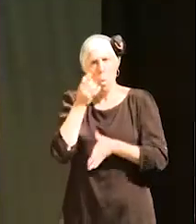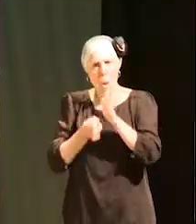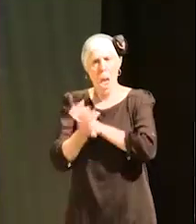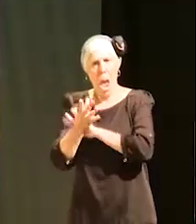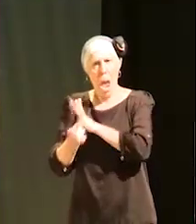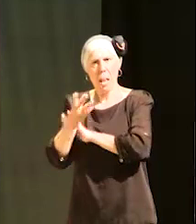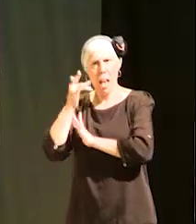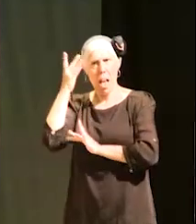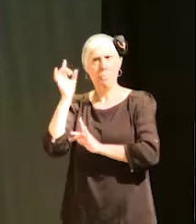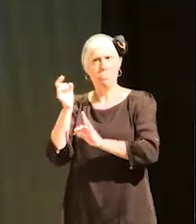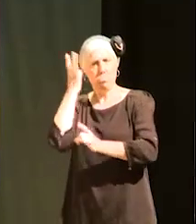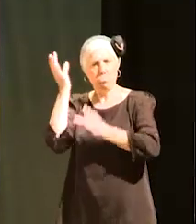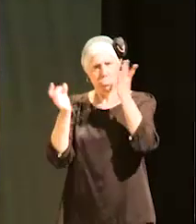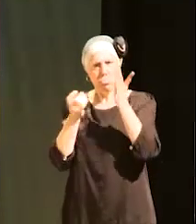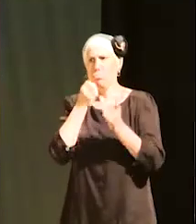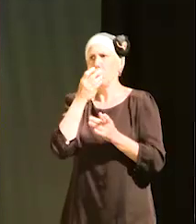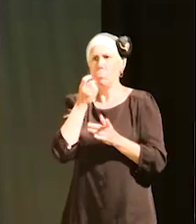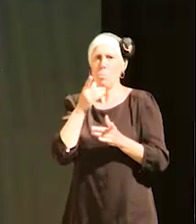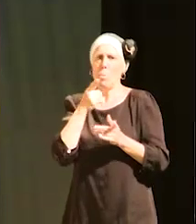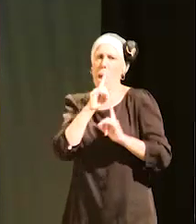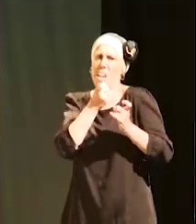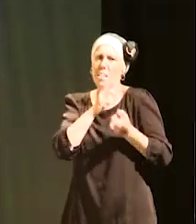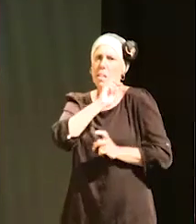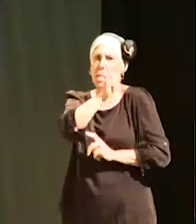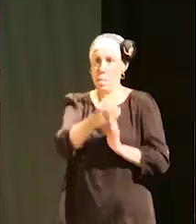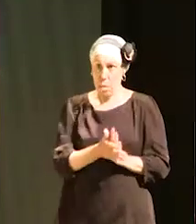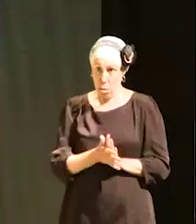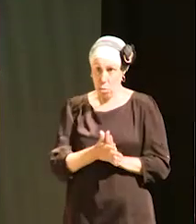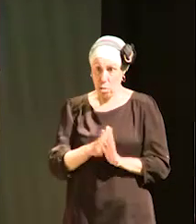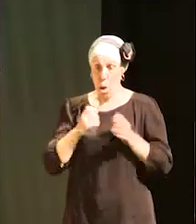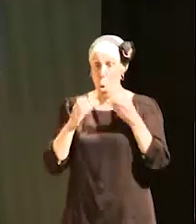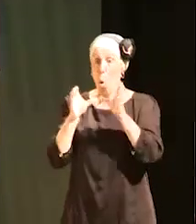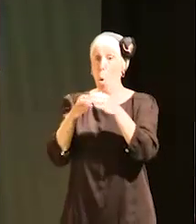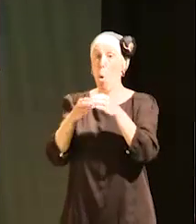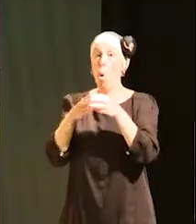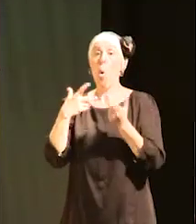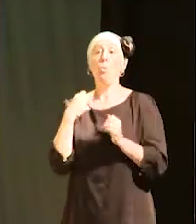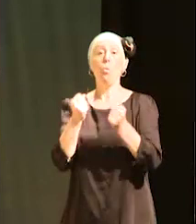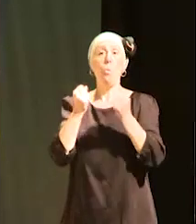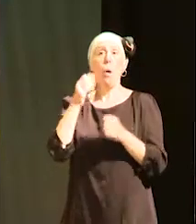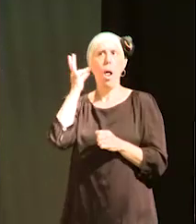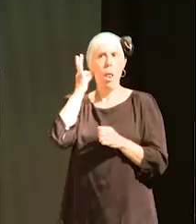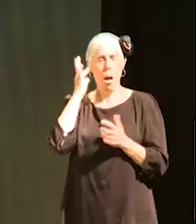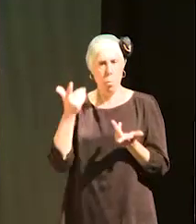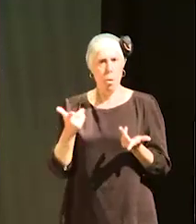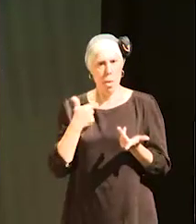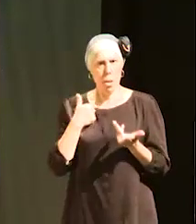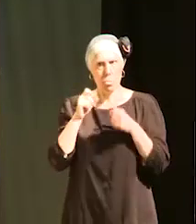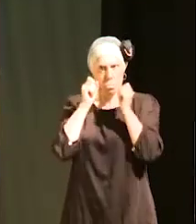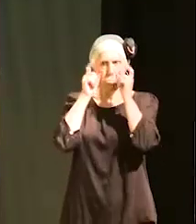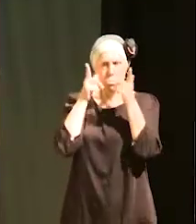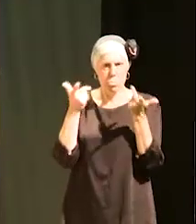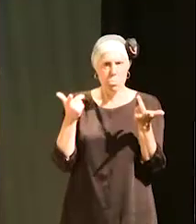atienden y el caso de las poderosas a ese nivel me llamó mucho la atención porque entendía que ella ante todo son